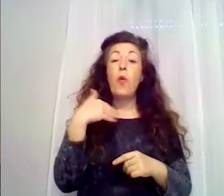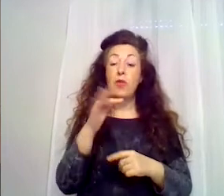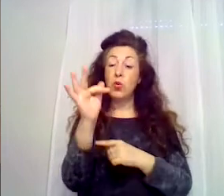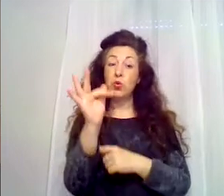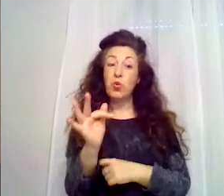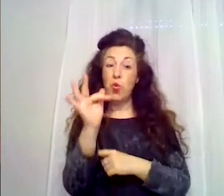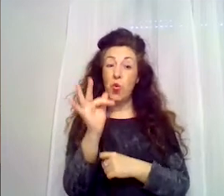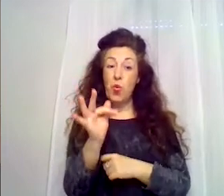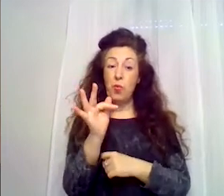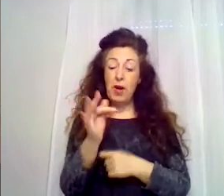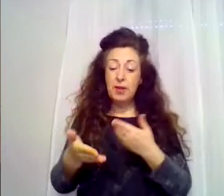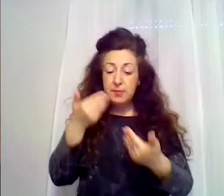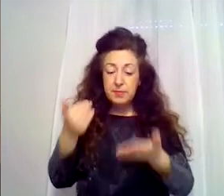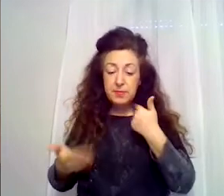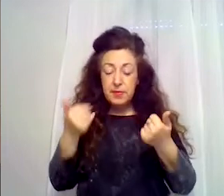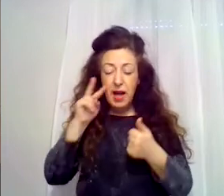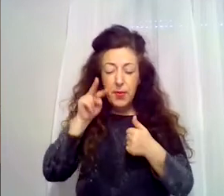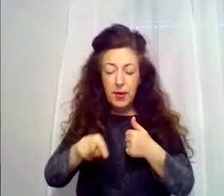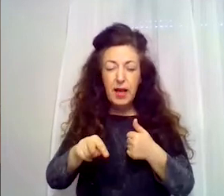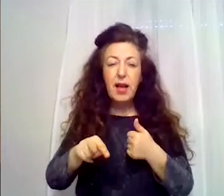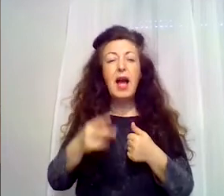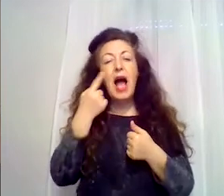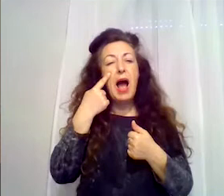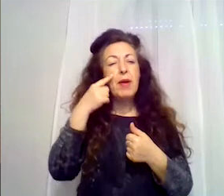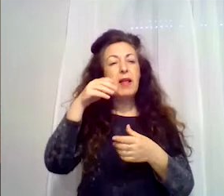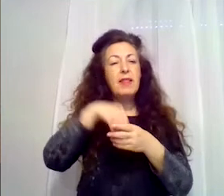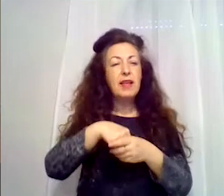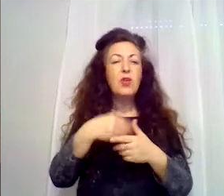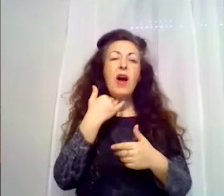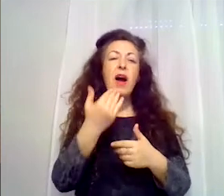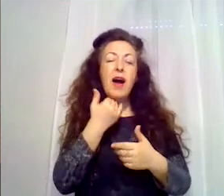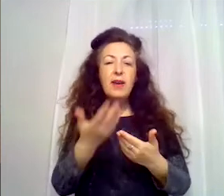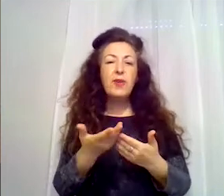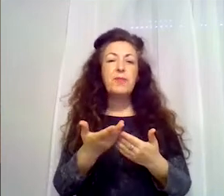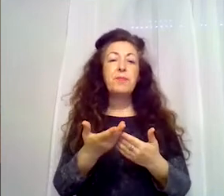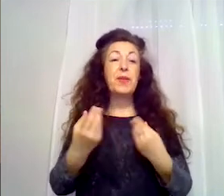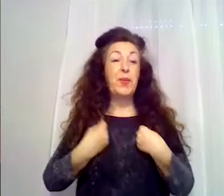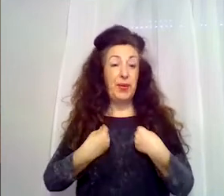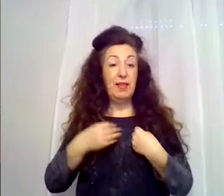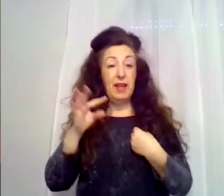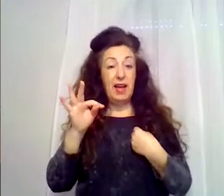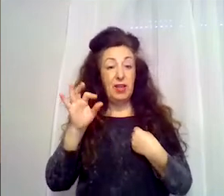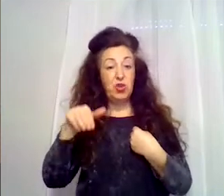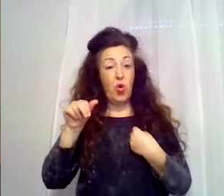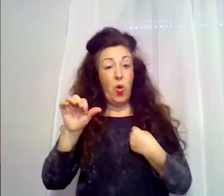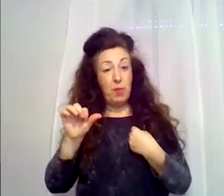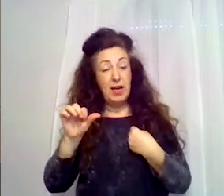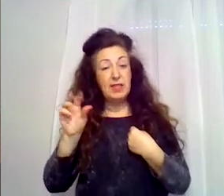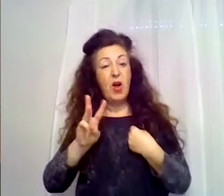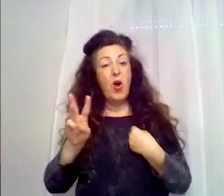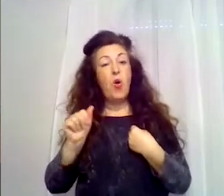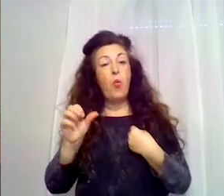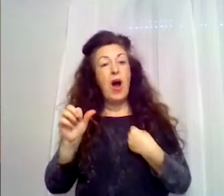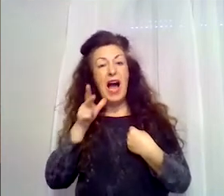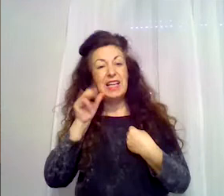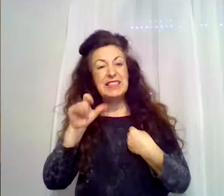donde, añadiendo otro de los grandes misterios de todo lo que rodea a la figura de Marlowe, cuando